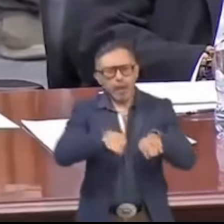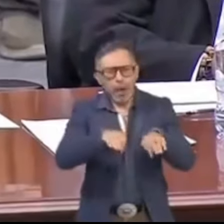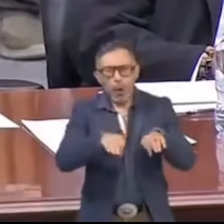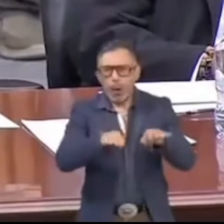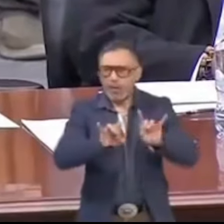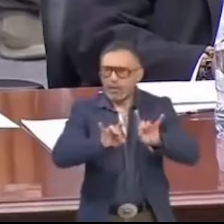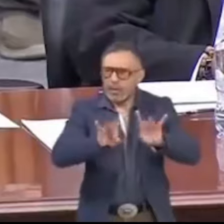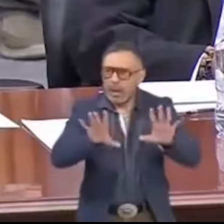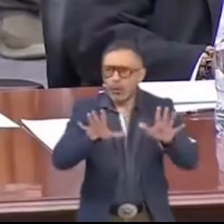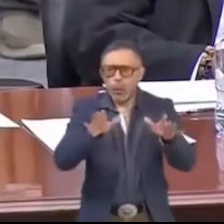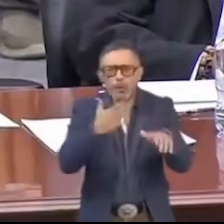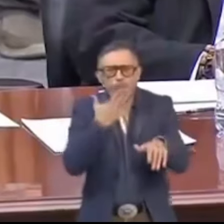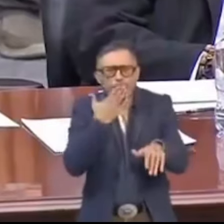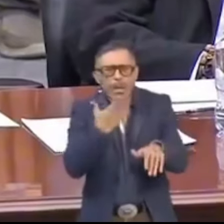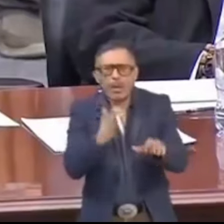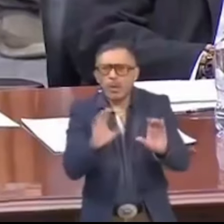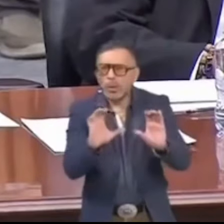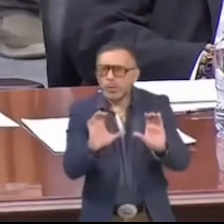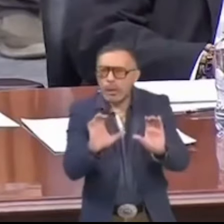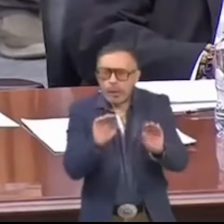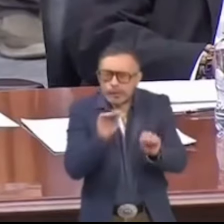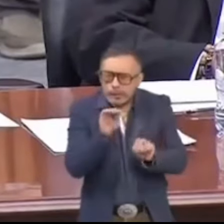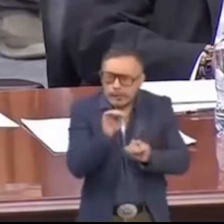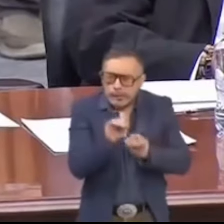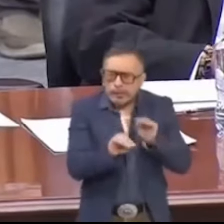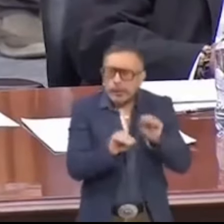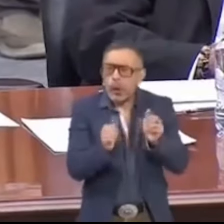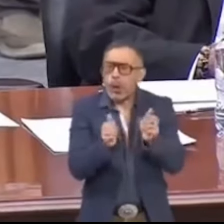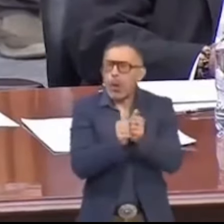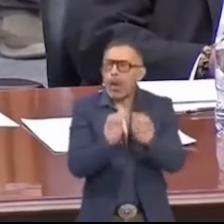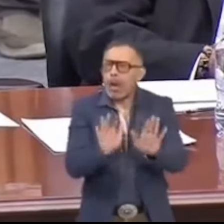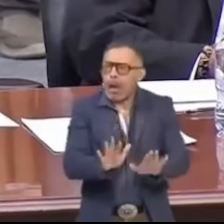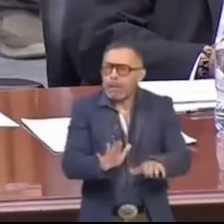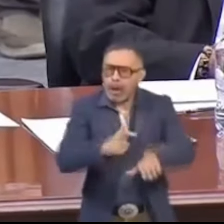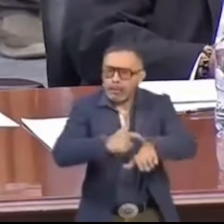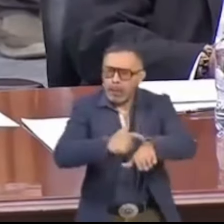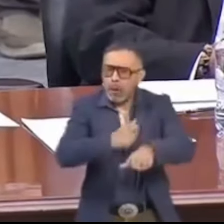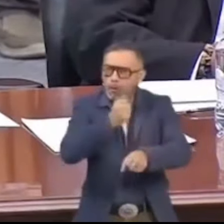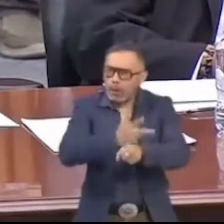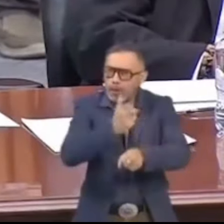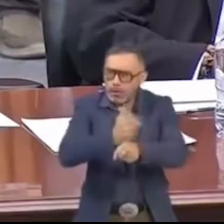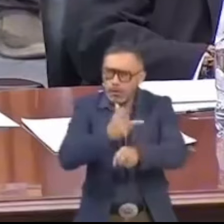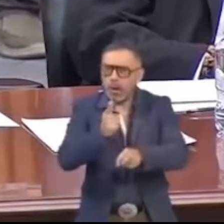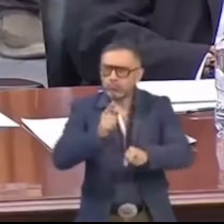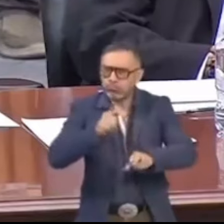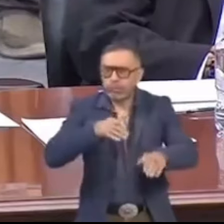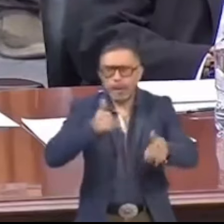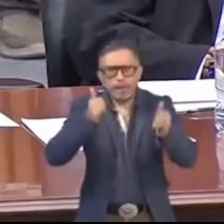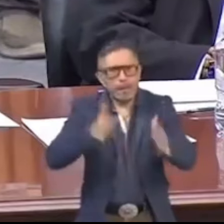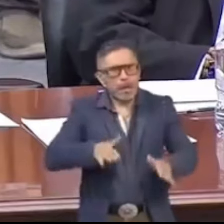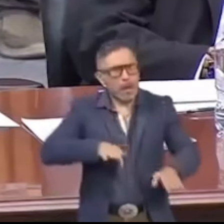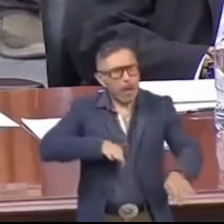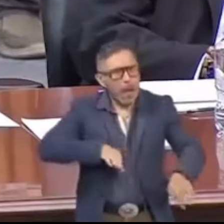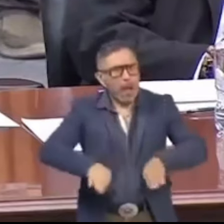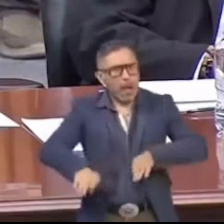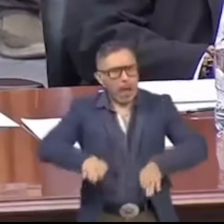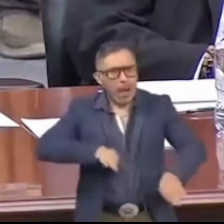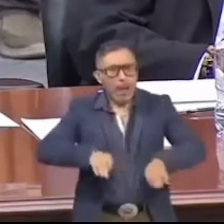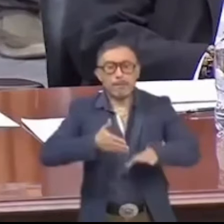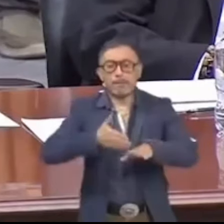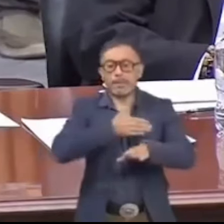con tiempo profundo intenso hemos tenido una agenda de trabajo que inició en